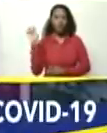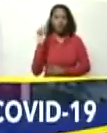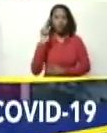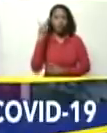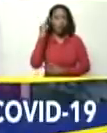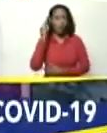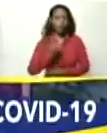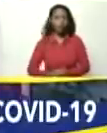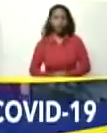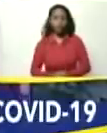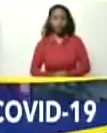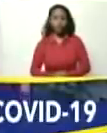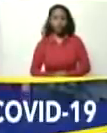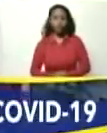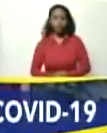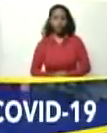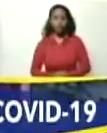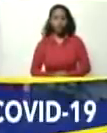venezolanista,